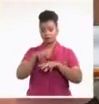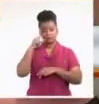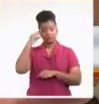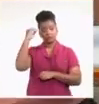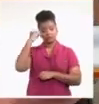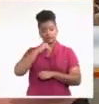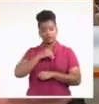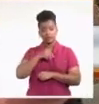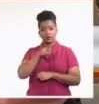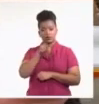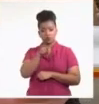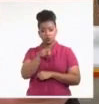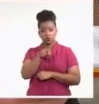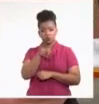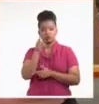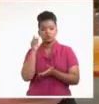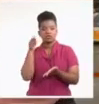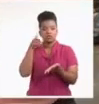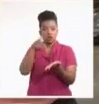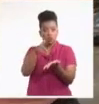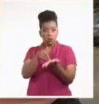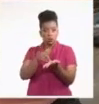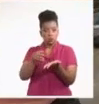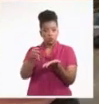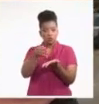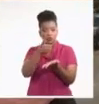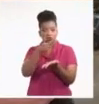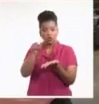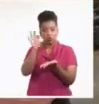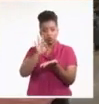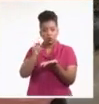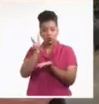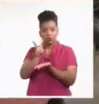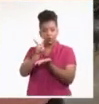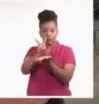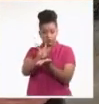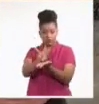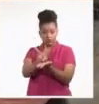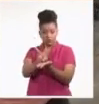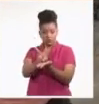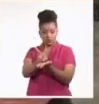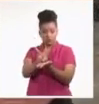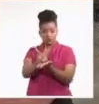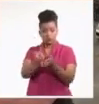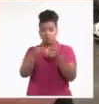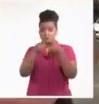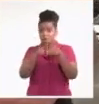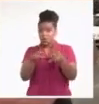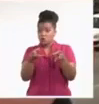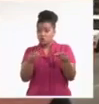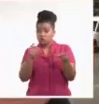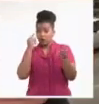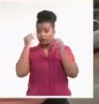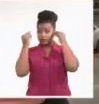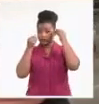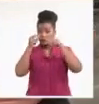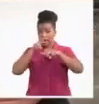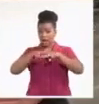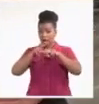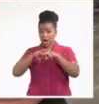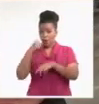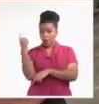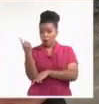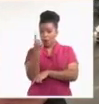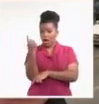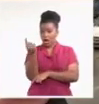que usted acaba de llegar del municipio de 10 de octubre, pero muchos pueden pensar que en La Habana el huracán Ian